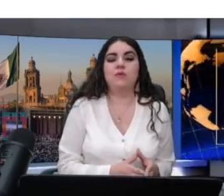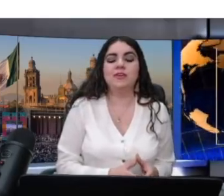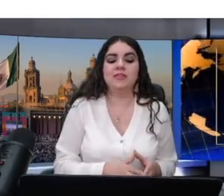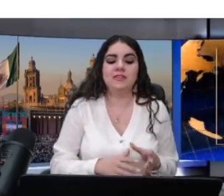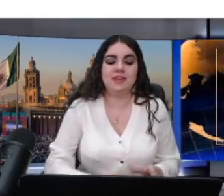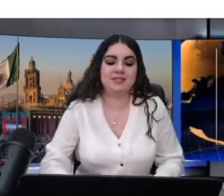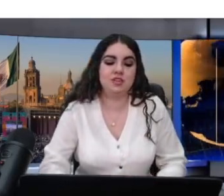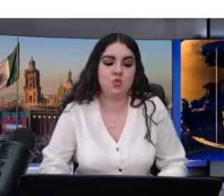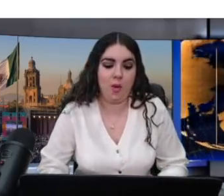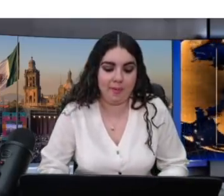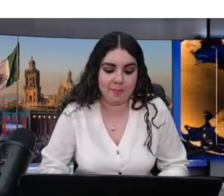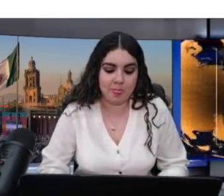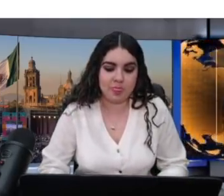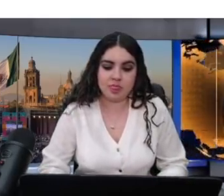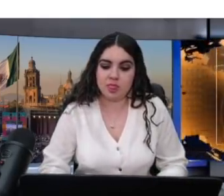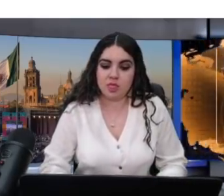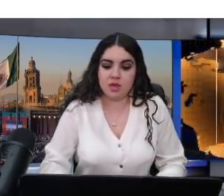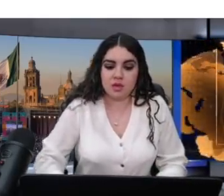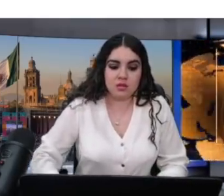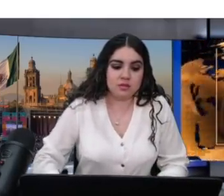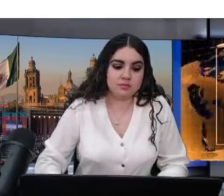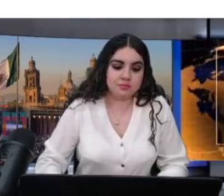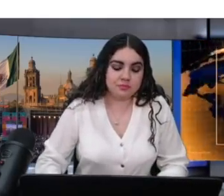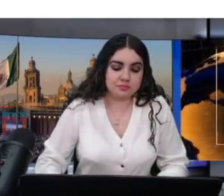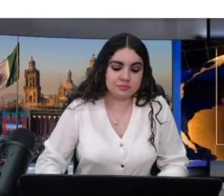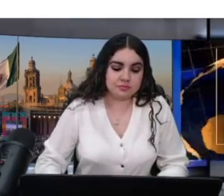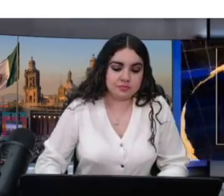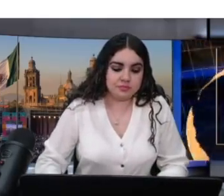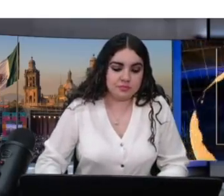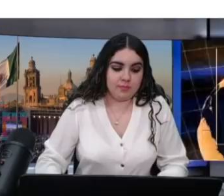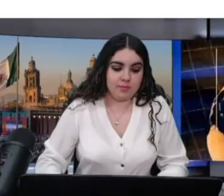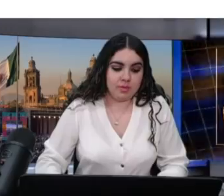con COVID-19.